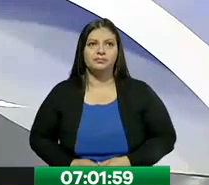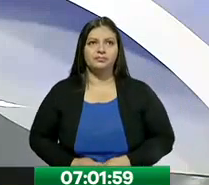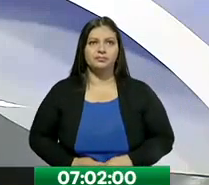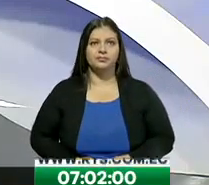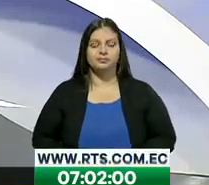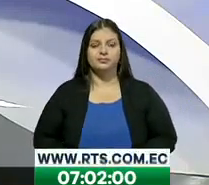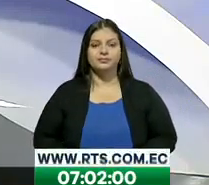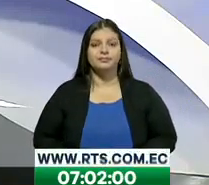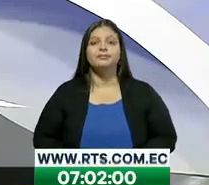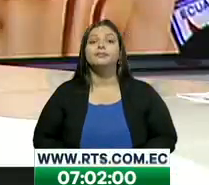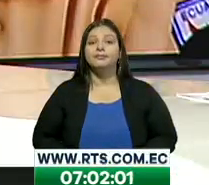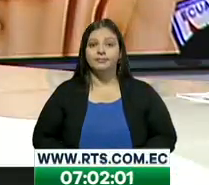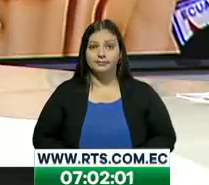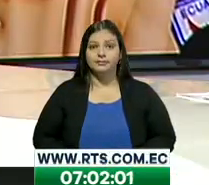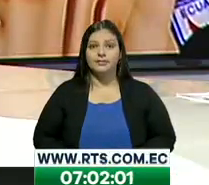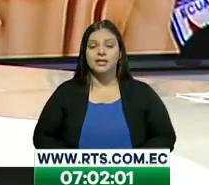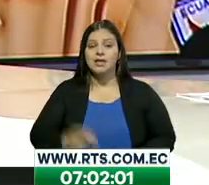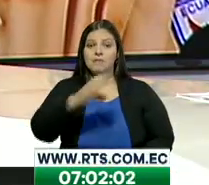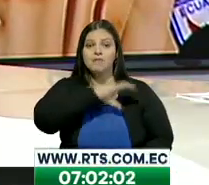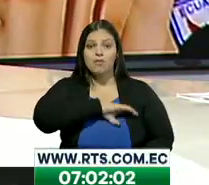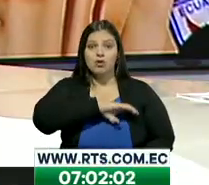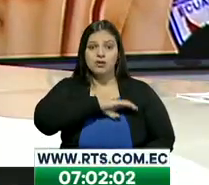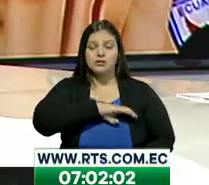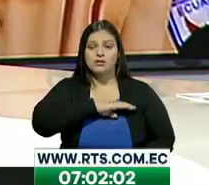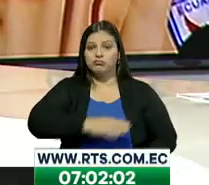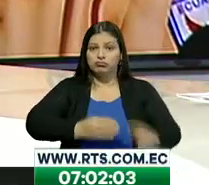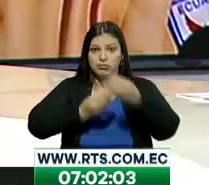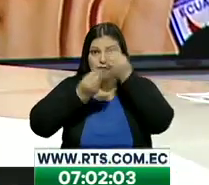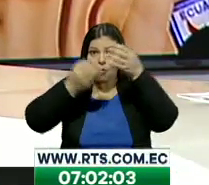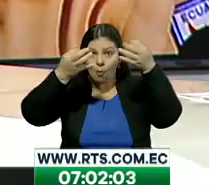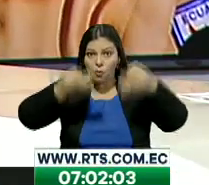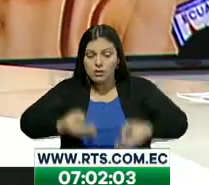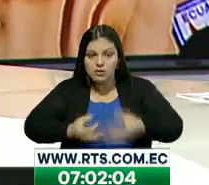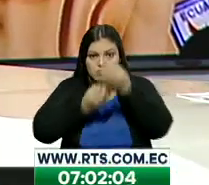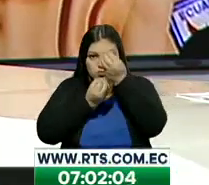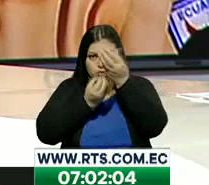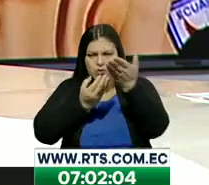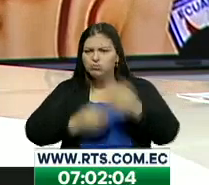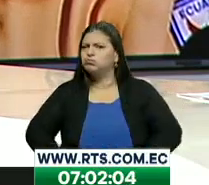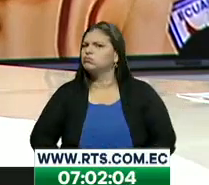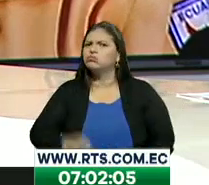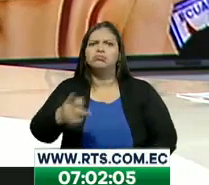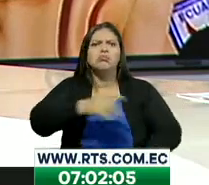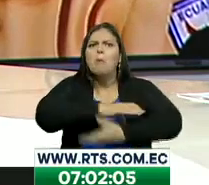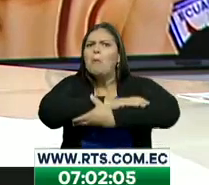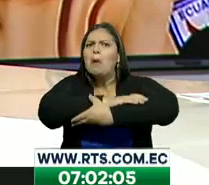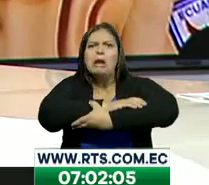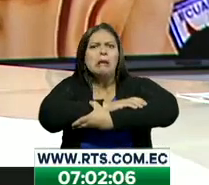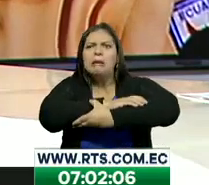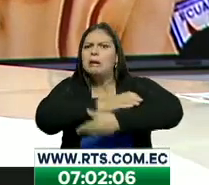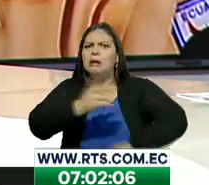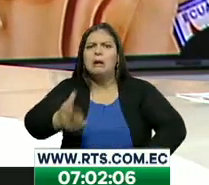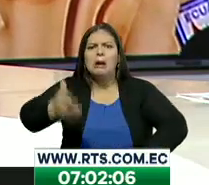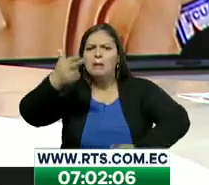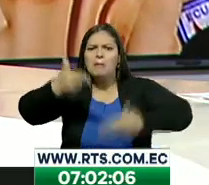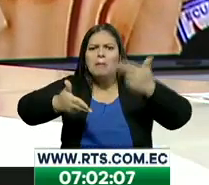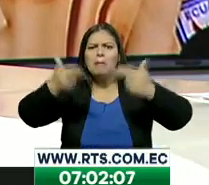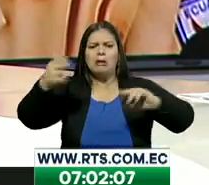es que en el resultado oficial, lo que nos dicen tanto la policía como la gente de Fundación Malecón 2000